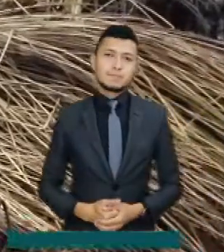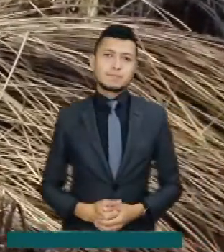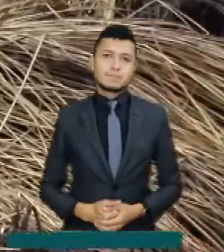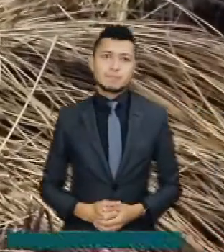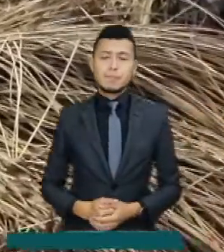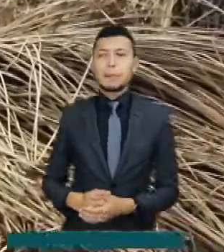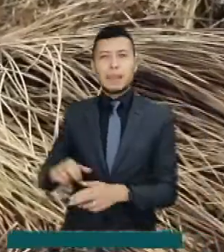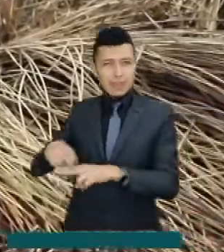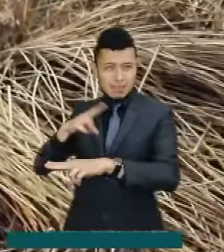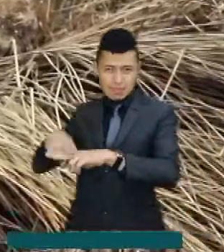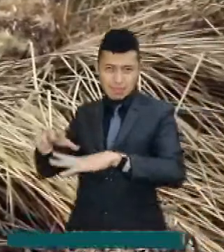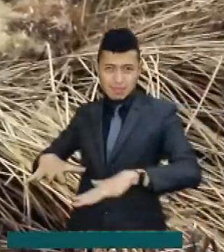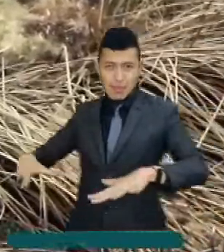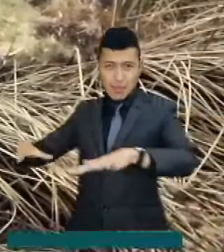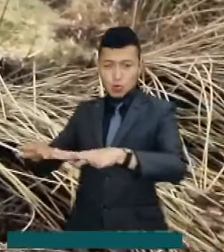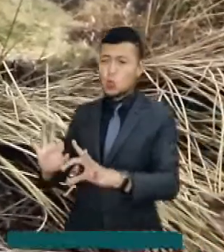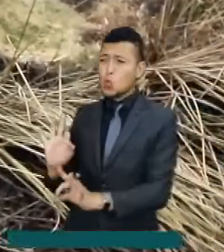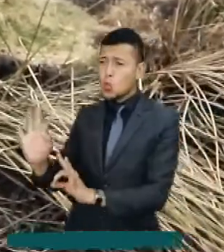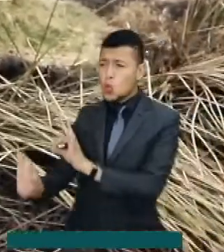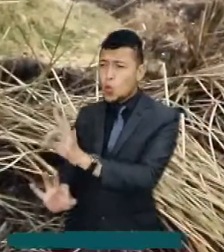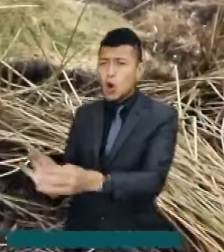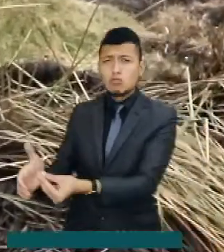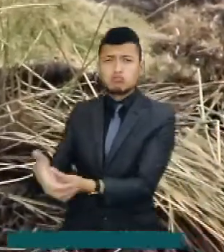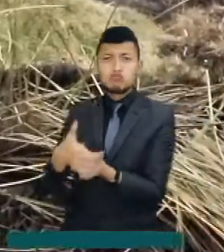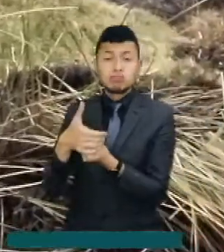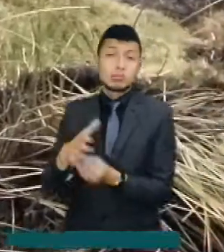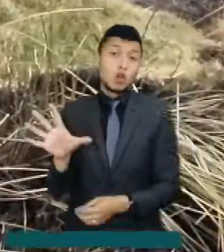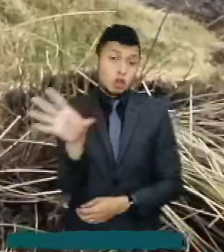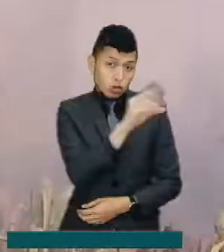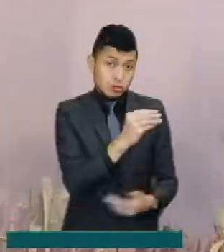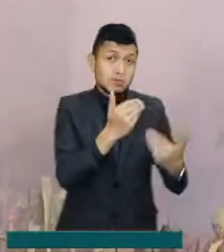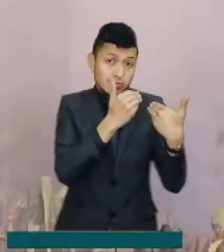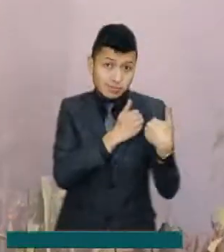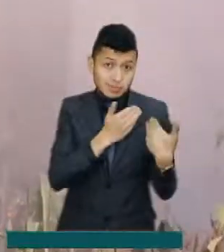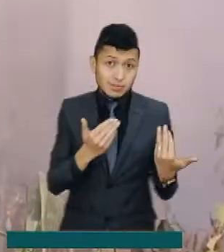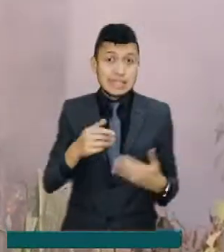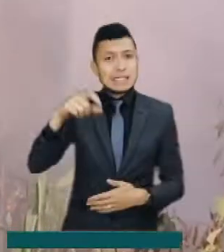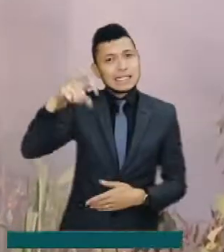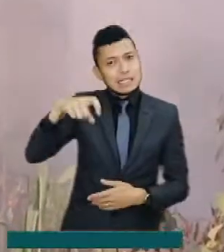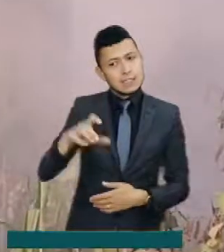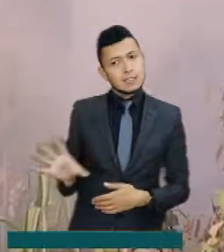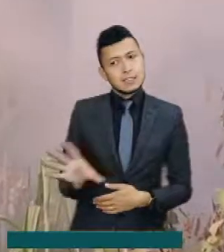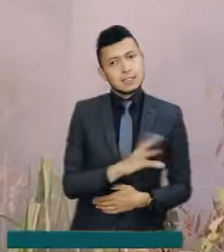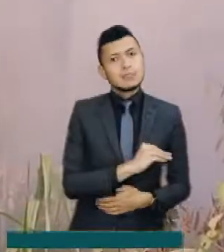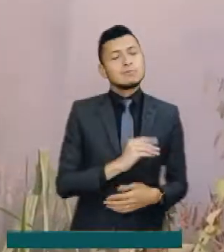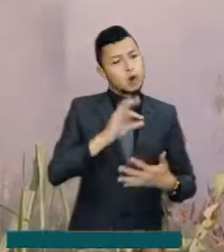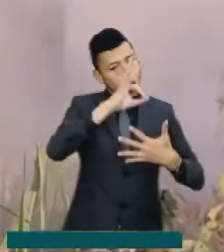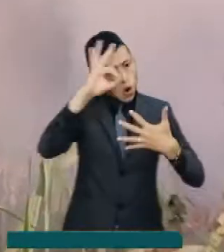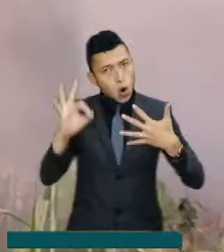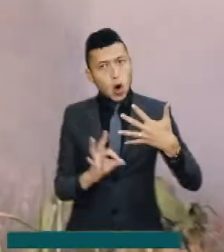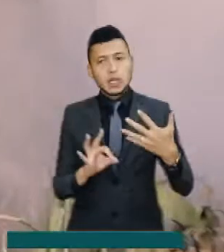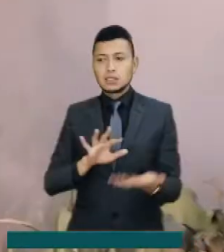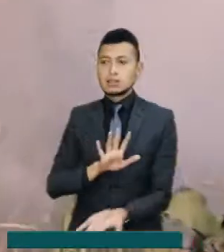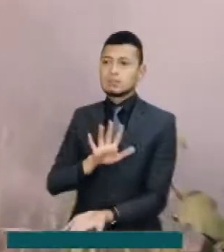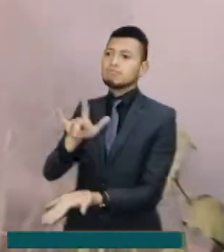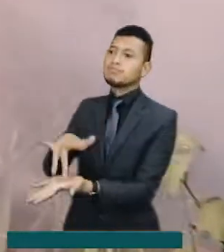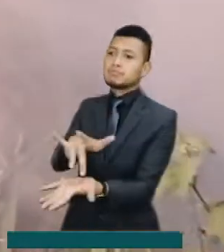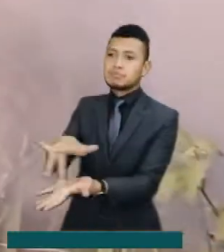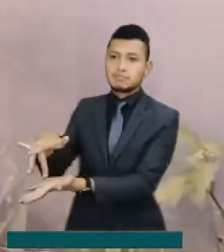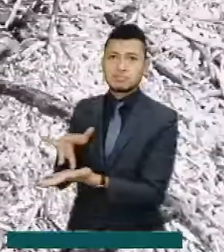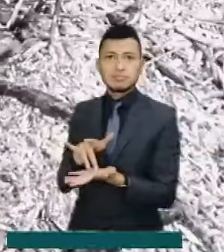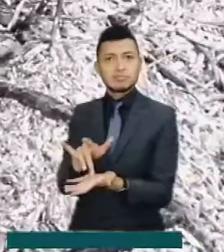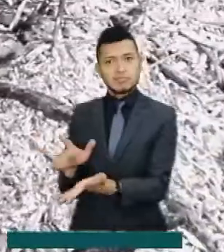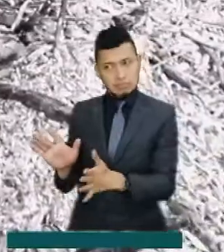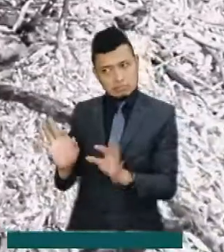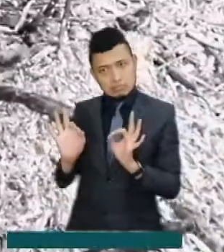Proteger y preservar los recursos naturales es una labor de todos. Por eso el llamado es a ser coherentes a la hora de visitar